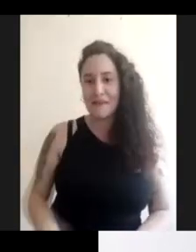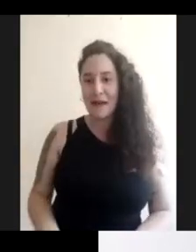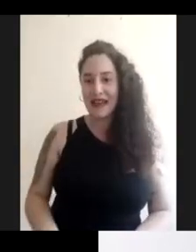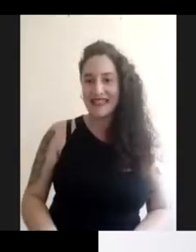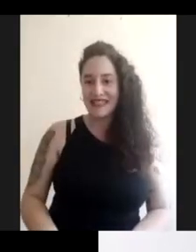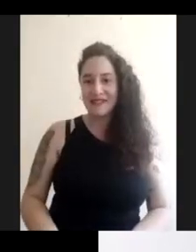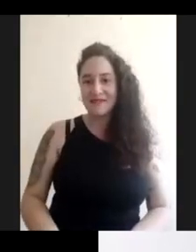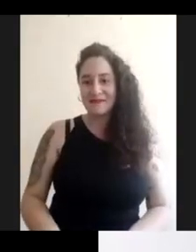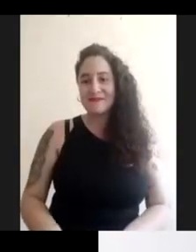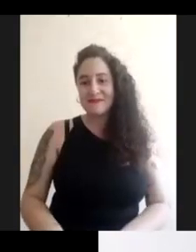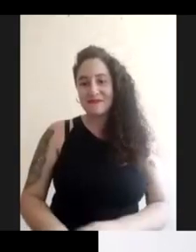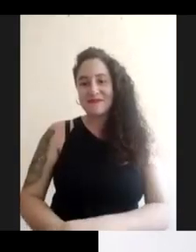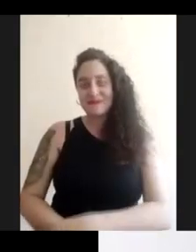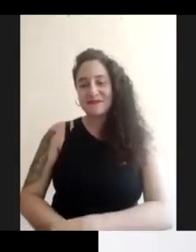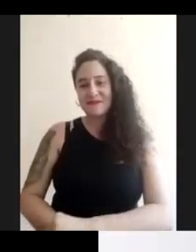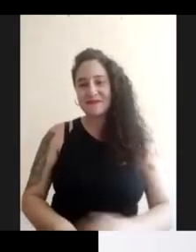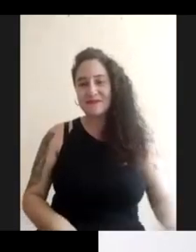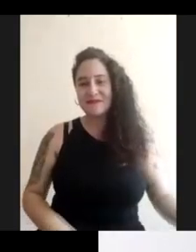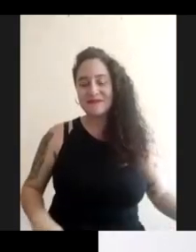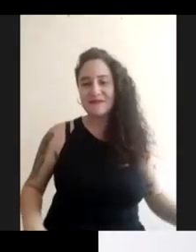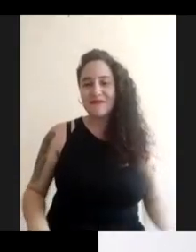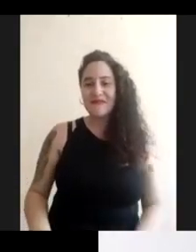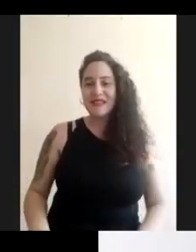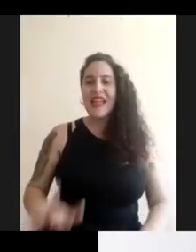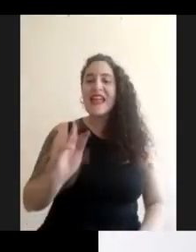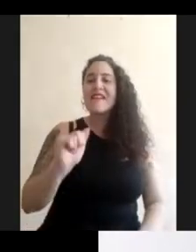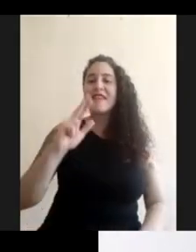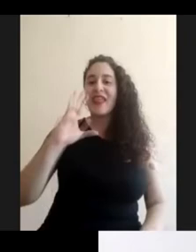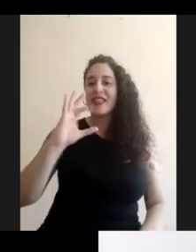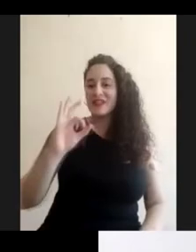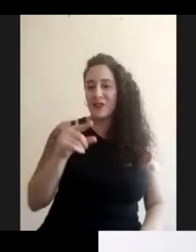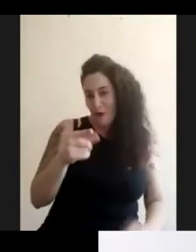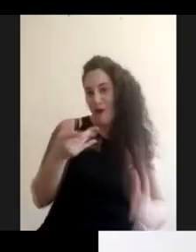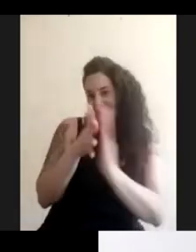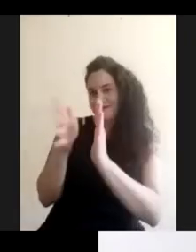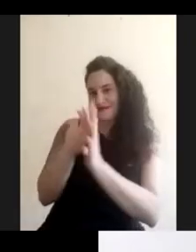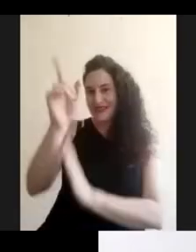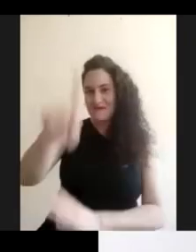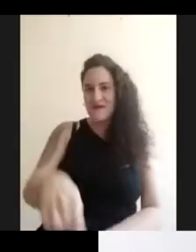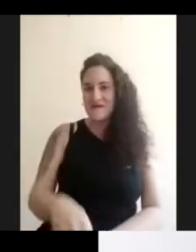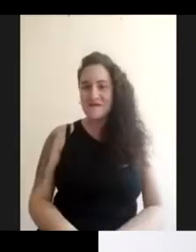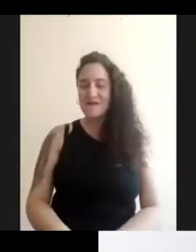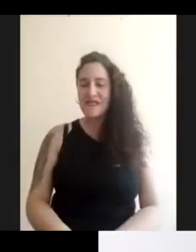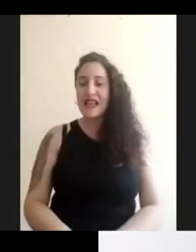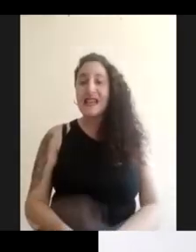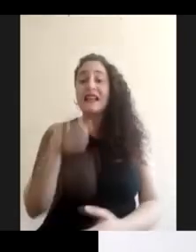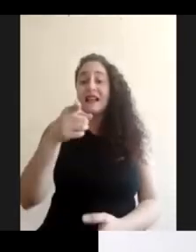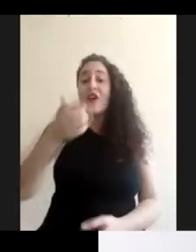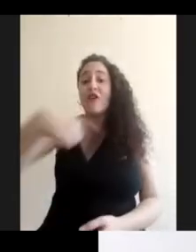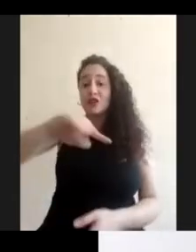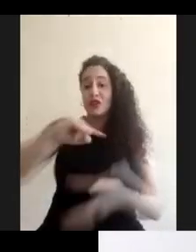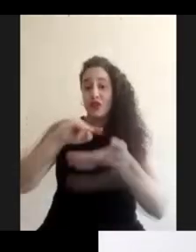las principales. Perfecto. Y Francisco, para no quedarnos detrás, desde las PETIs,